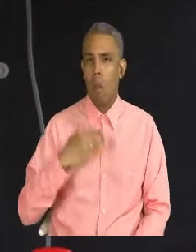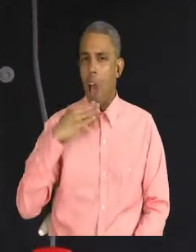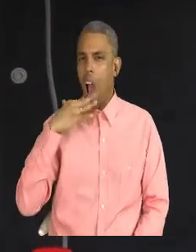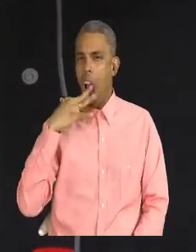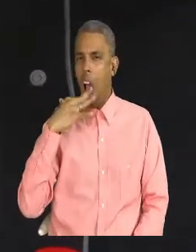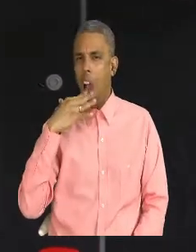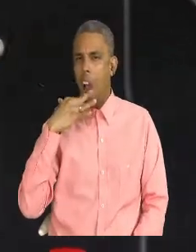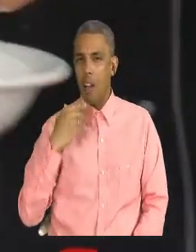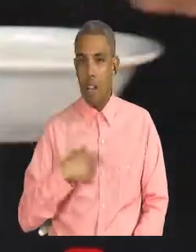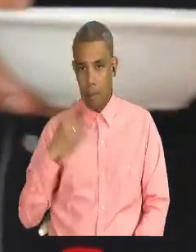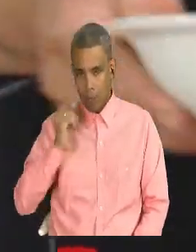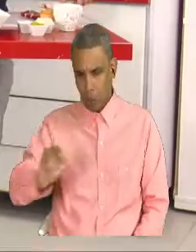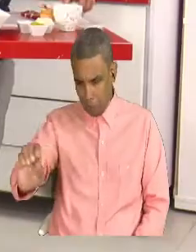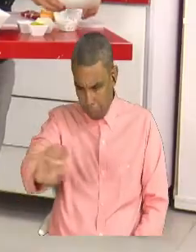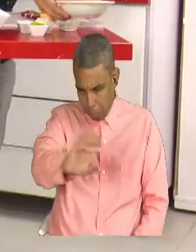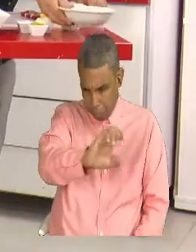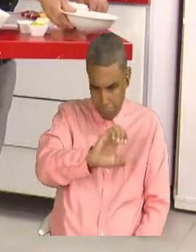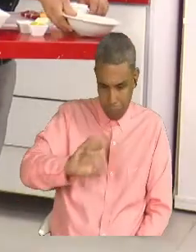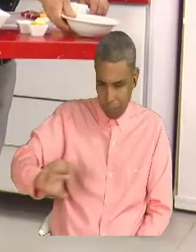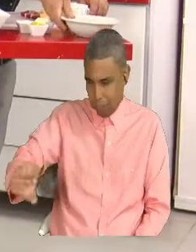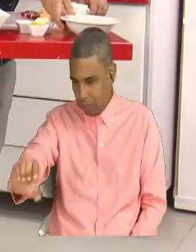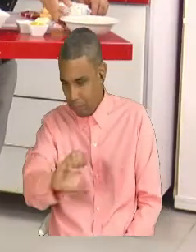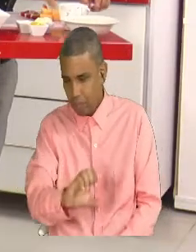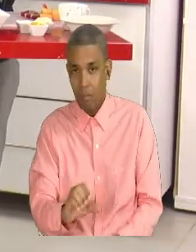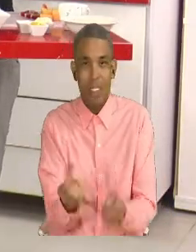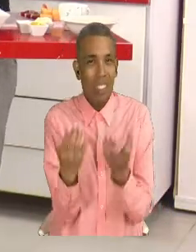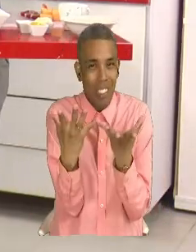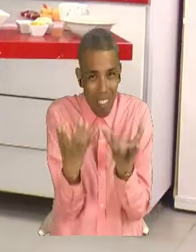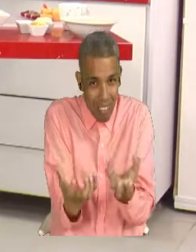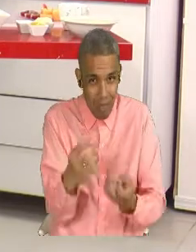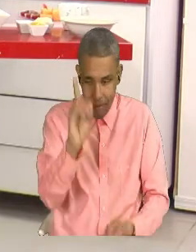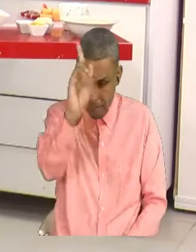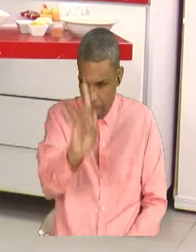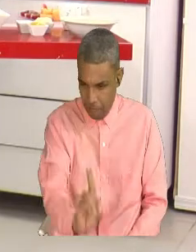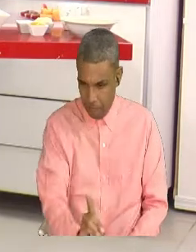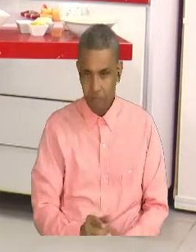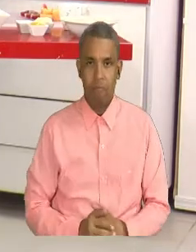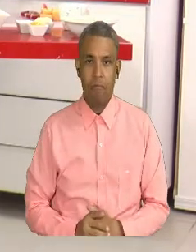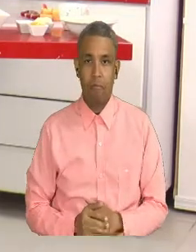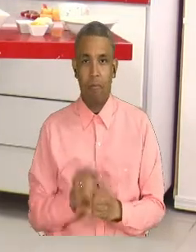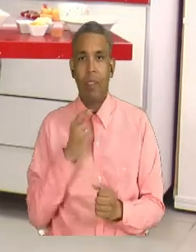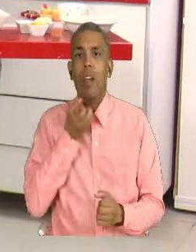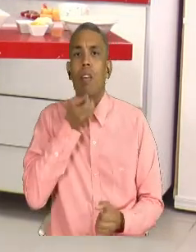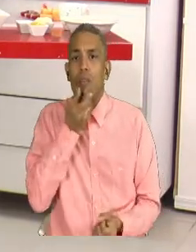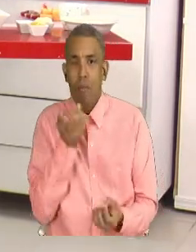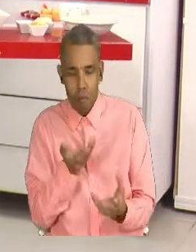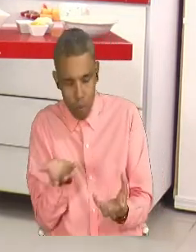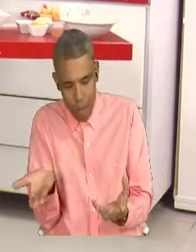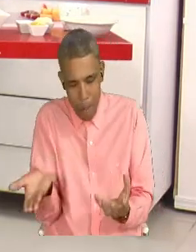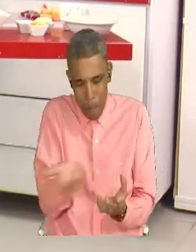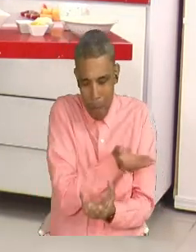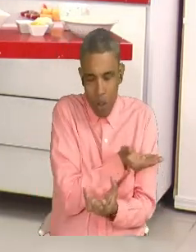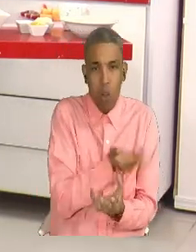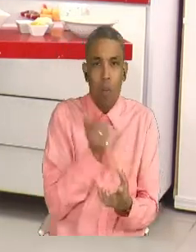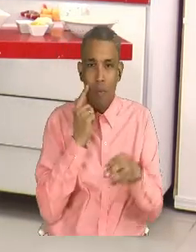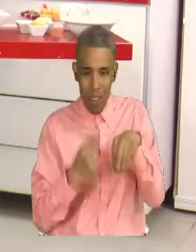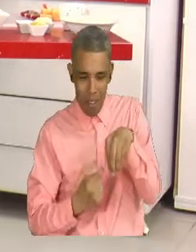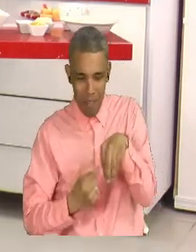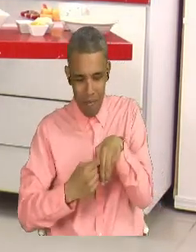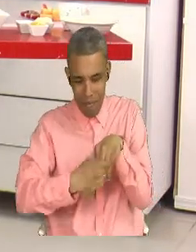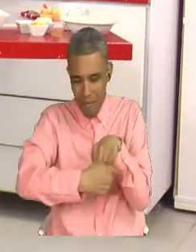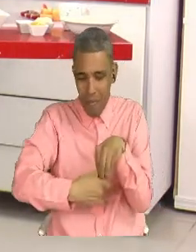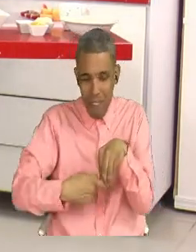tienen. Vamos a ponerlos por acá. Tenemos ya lo que es el melón, la fresa y las uvas. Permítame el queso. Es